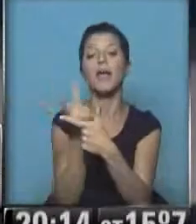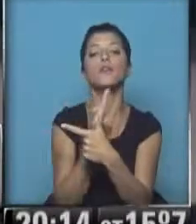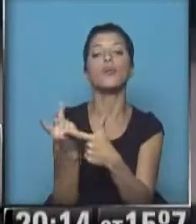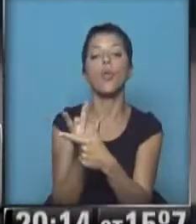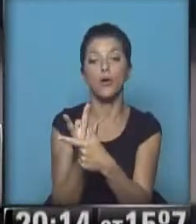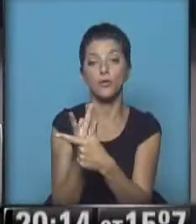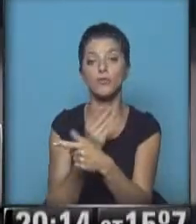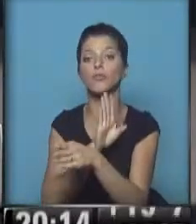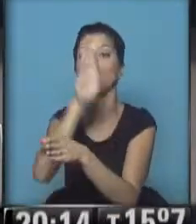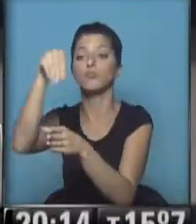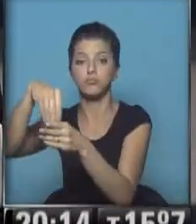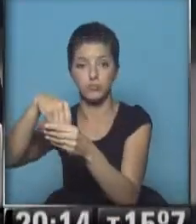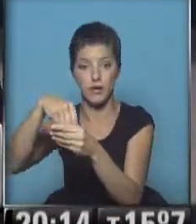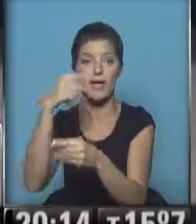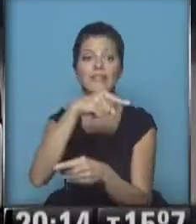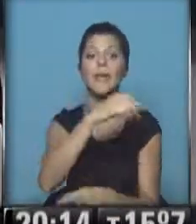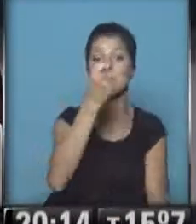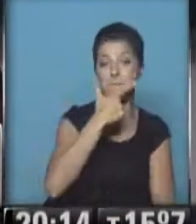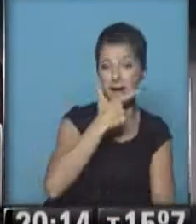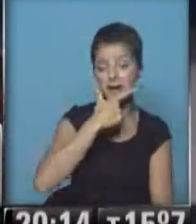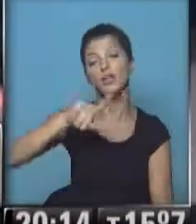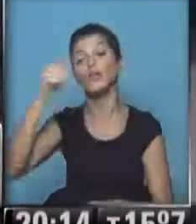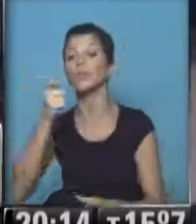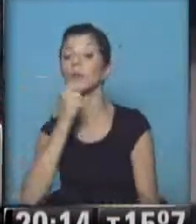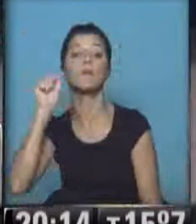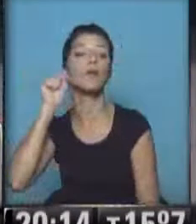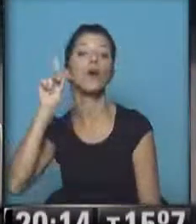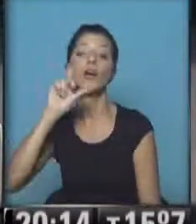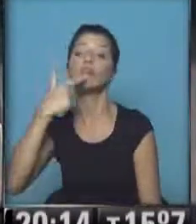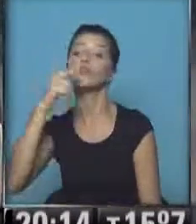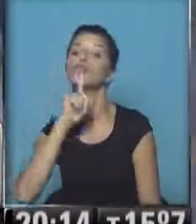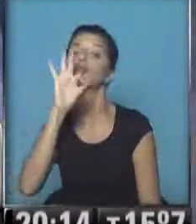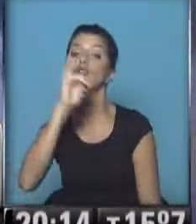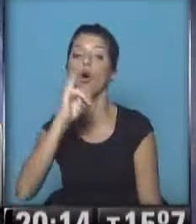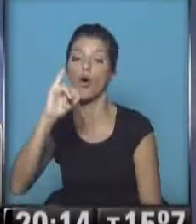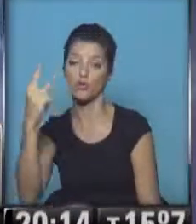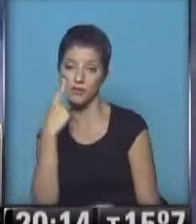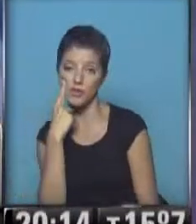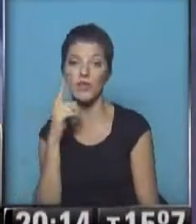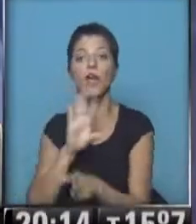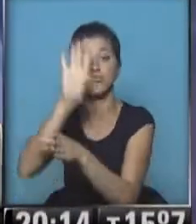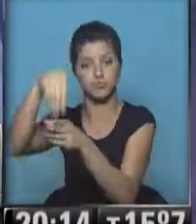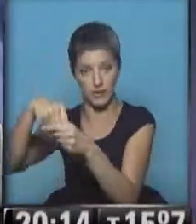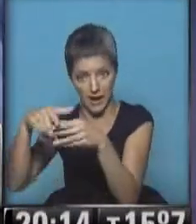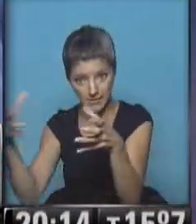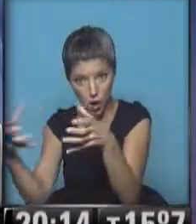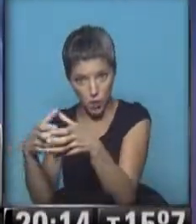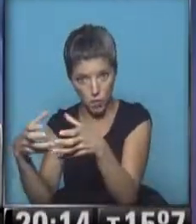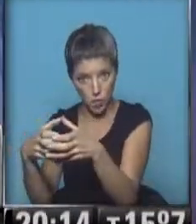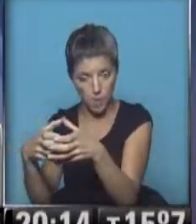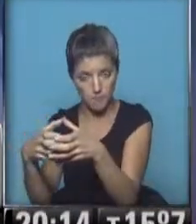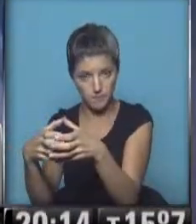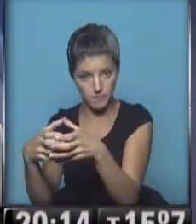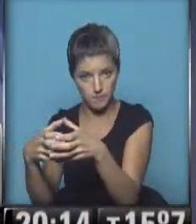el macrismo como darío sustos y que se acercan nuevamente al frente para la victoria la